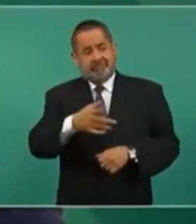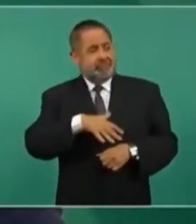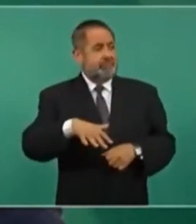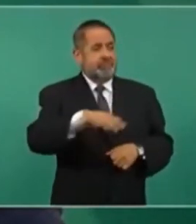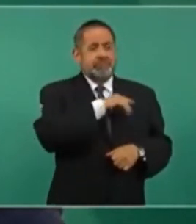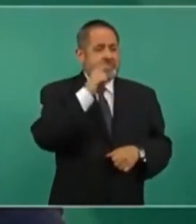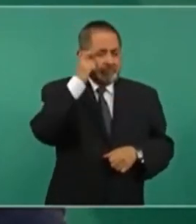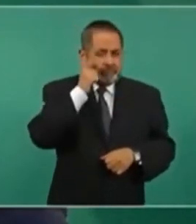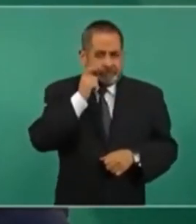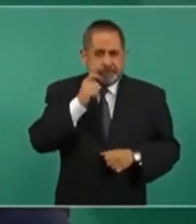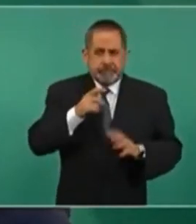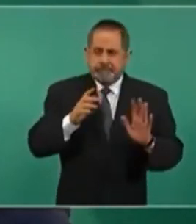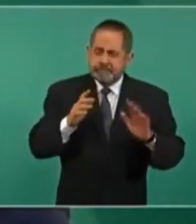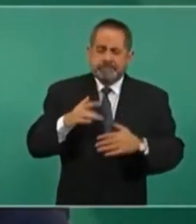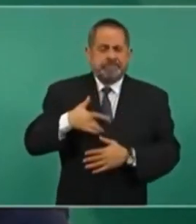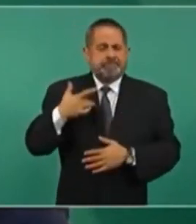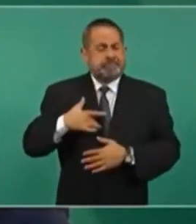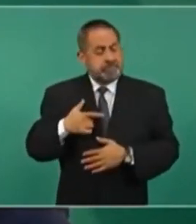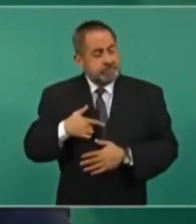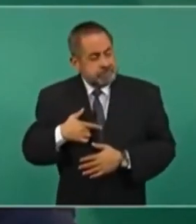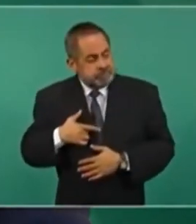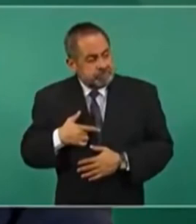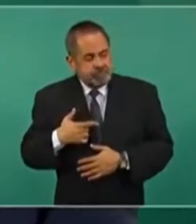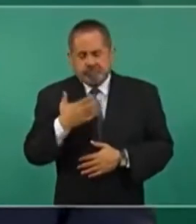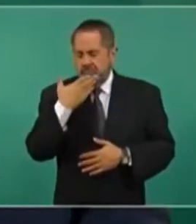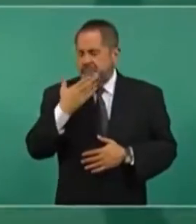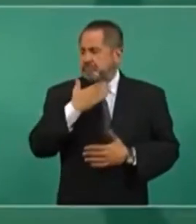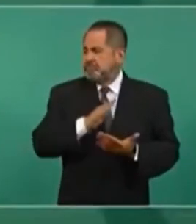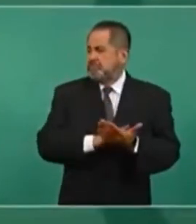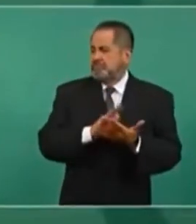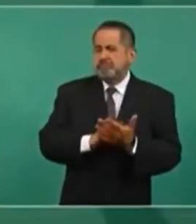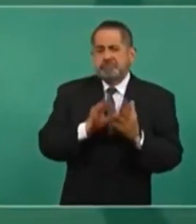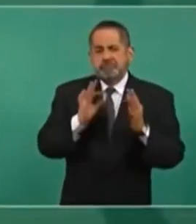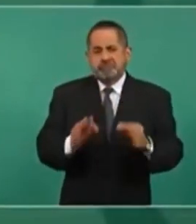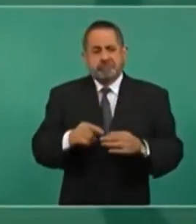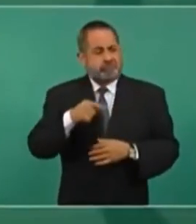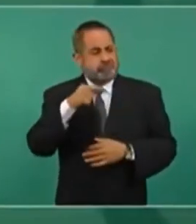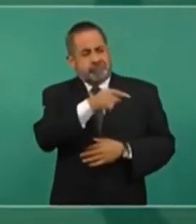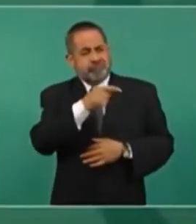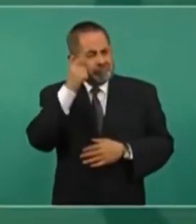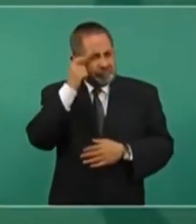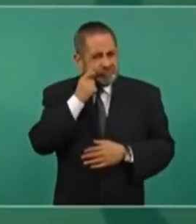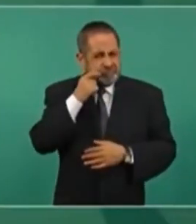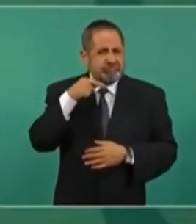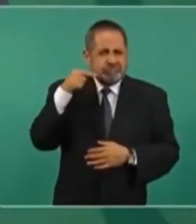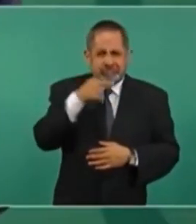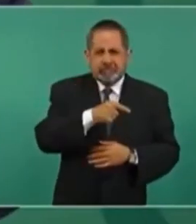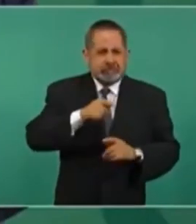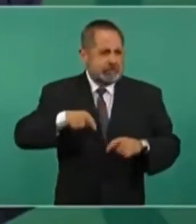dará a conocer quiénes van a representar a México en embajadas y en consulados.